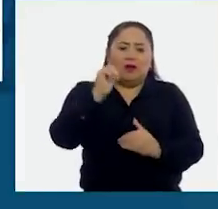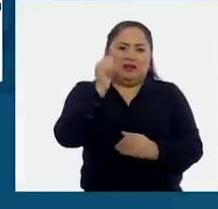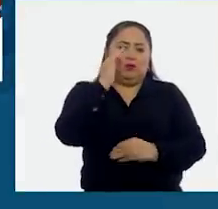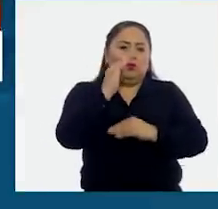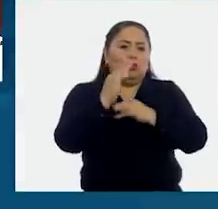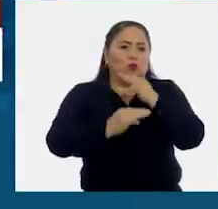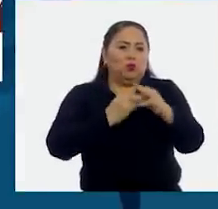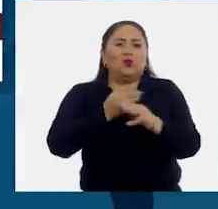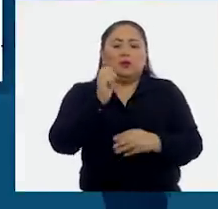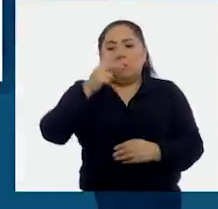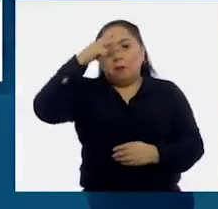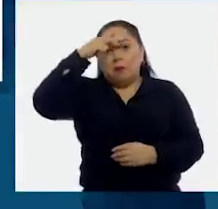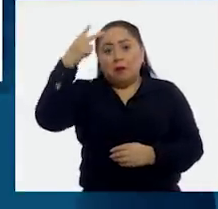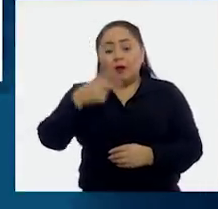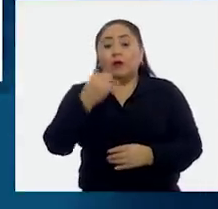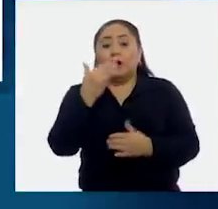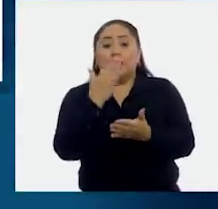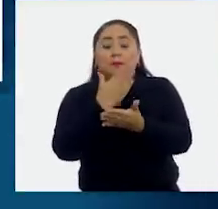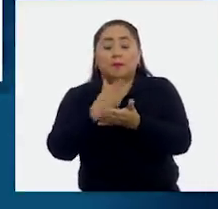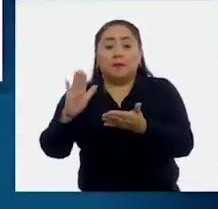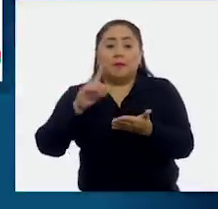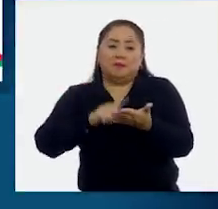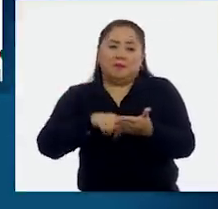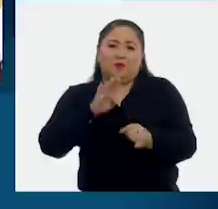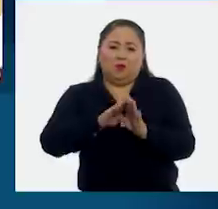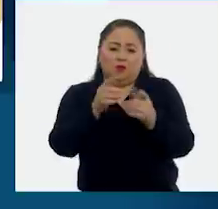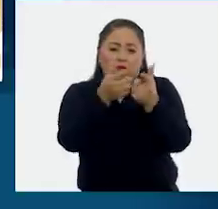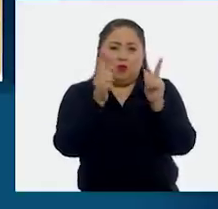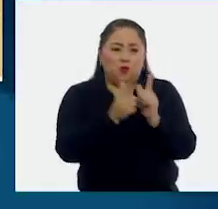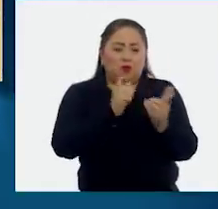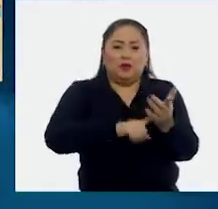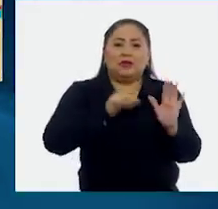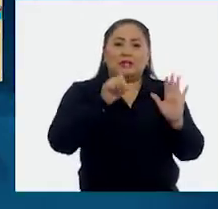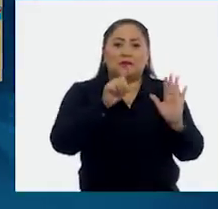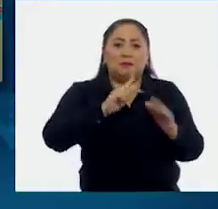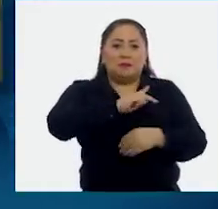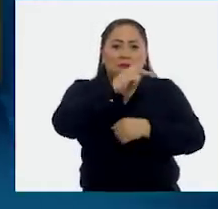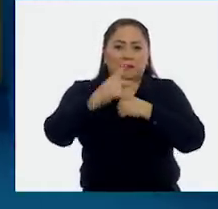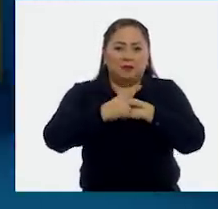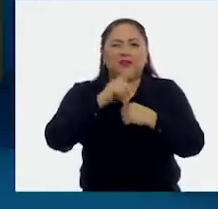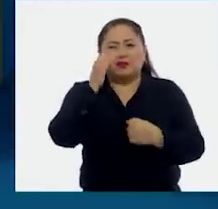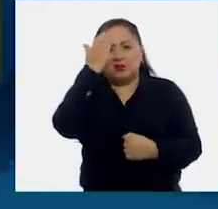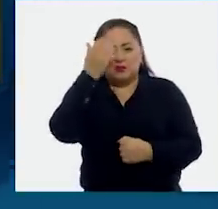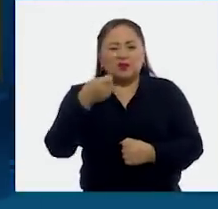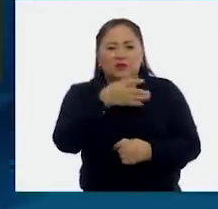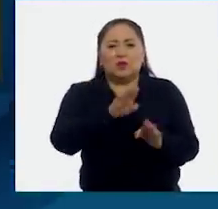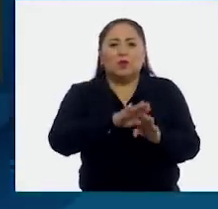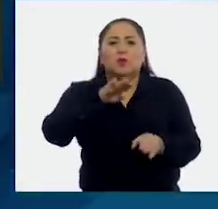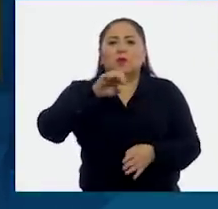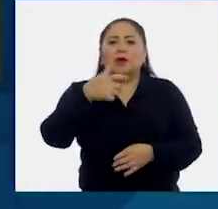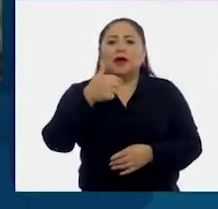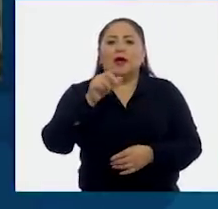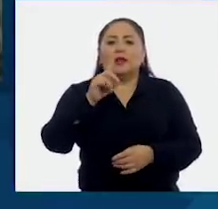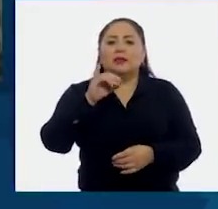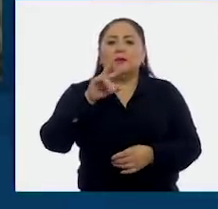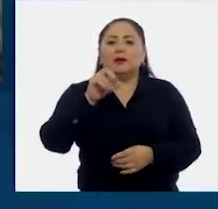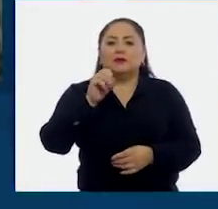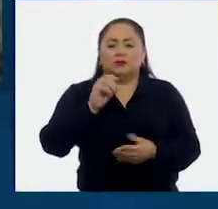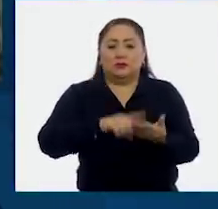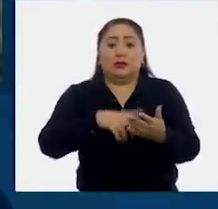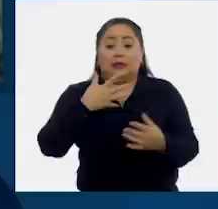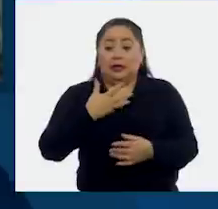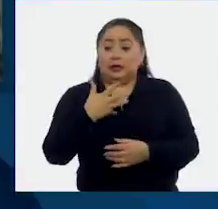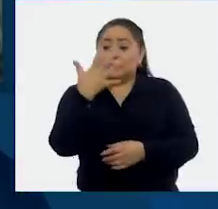mundo. México, además de pertenecer al selecto grupo de 17 países, conocidos como megadiversos, se encuentra entre